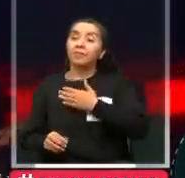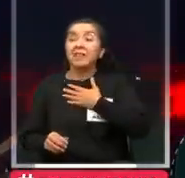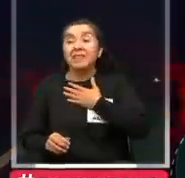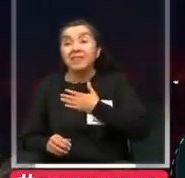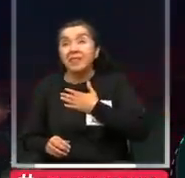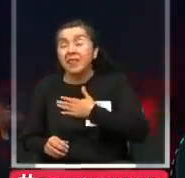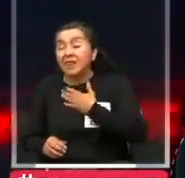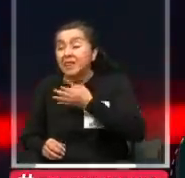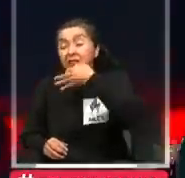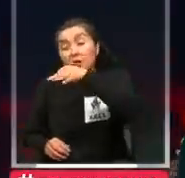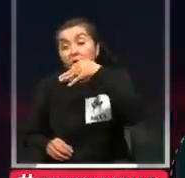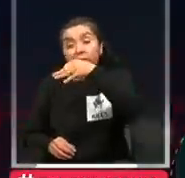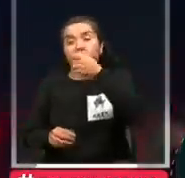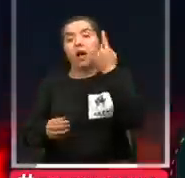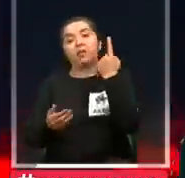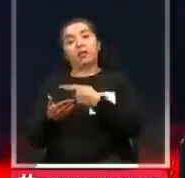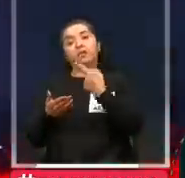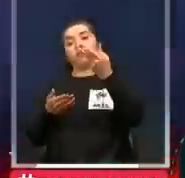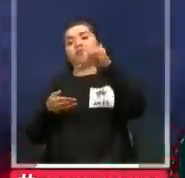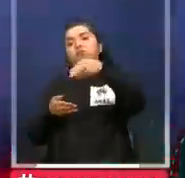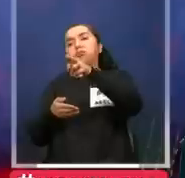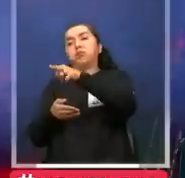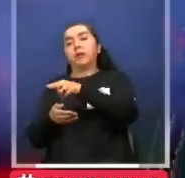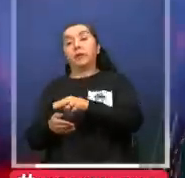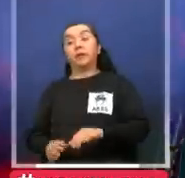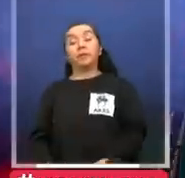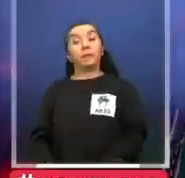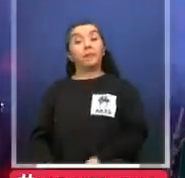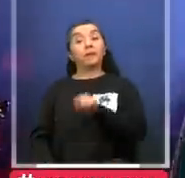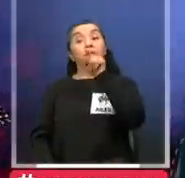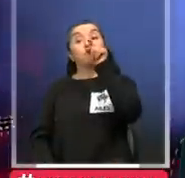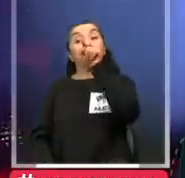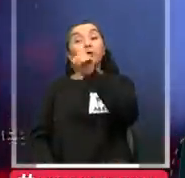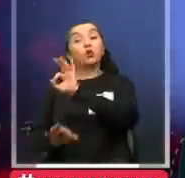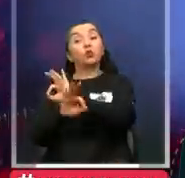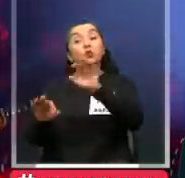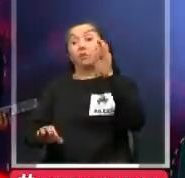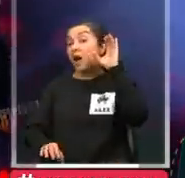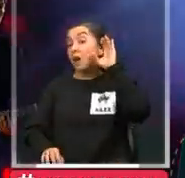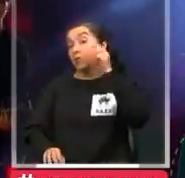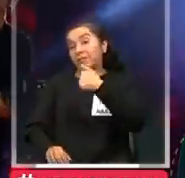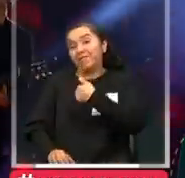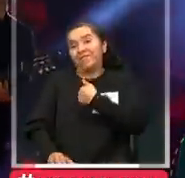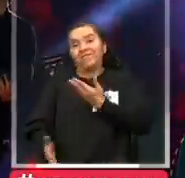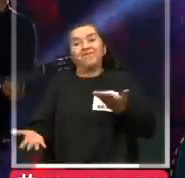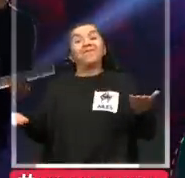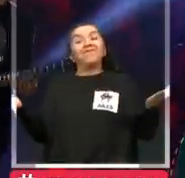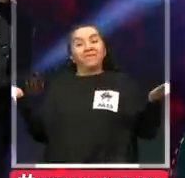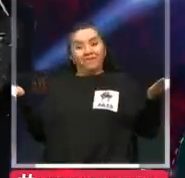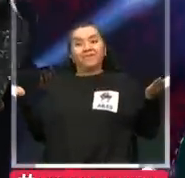Quise contarte mil veces, pero jamás me has oído.